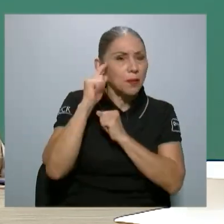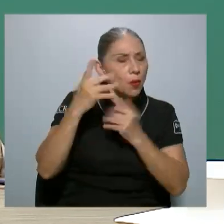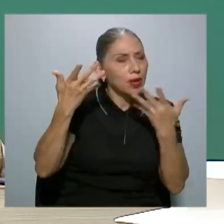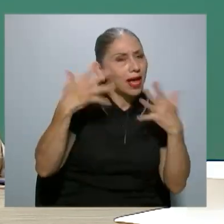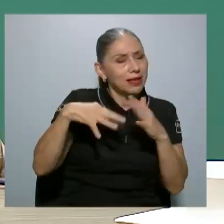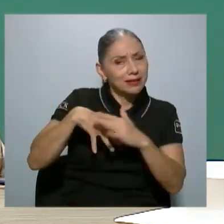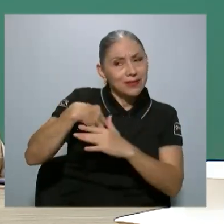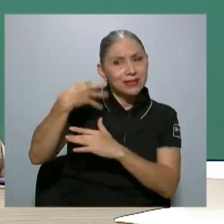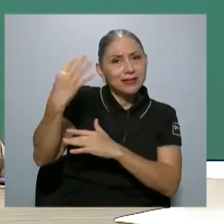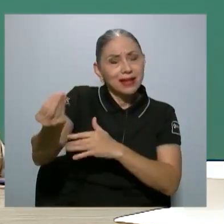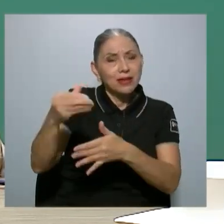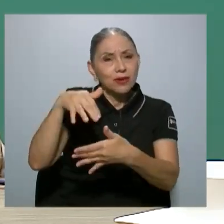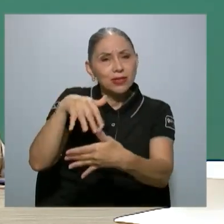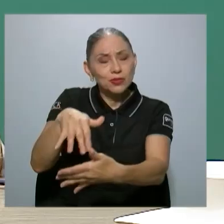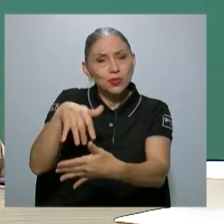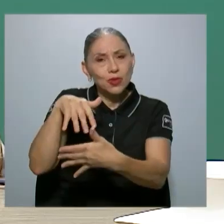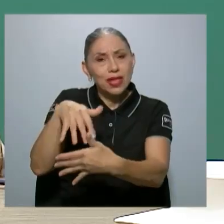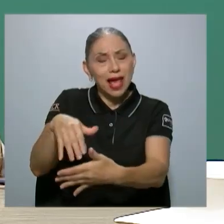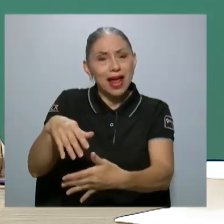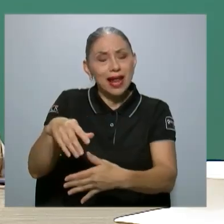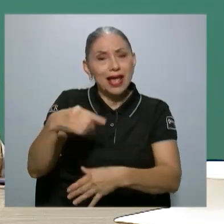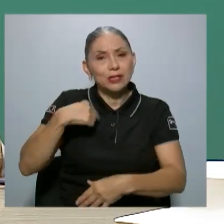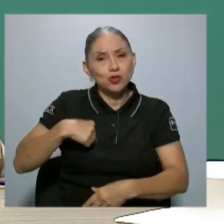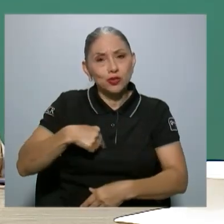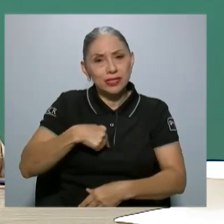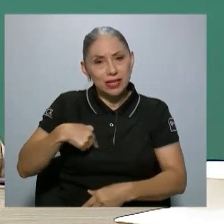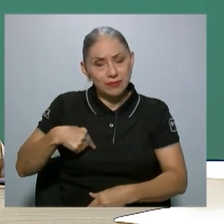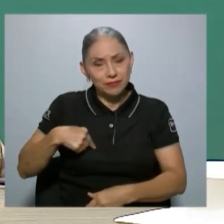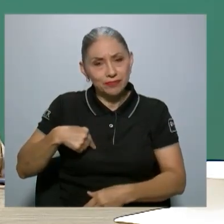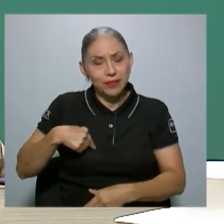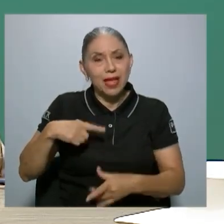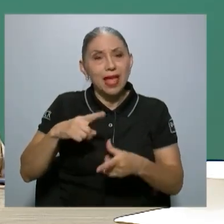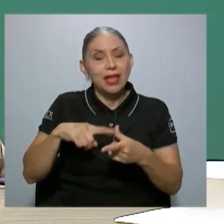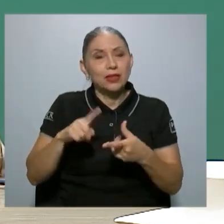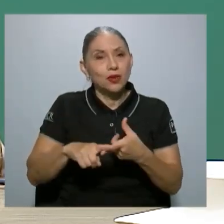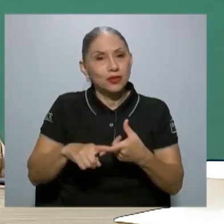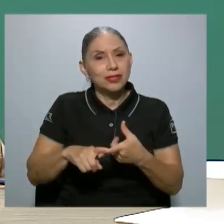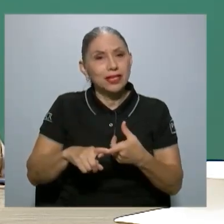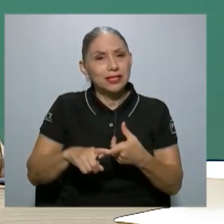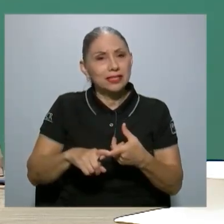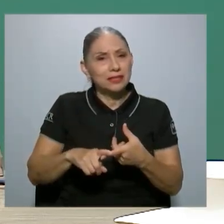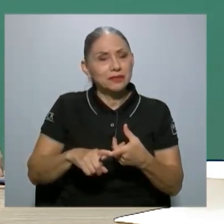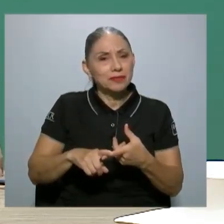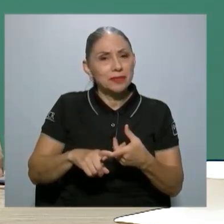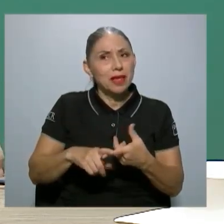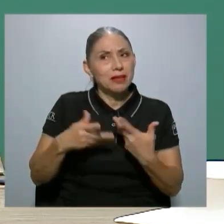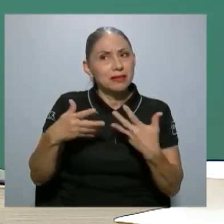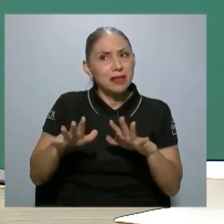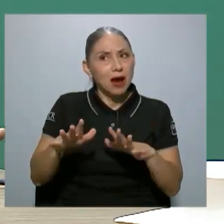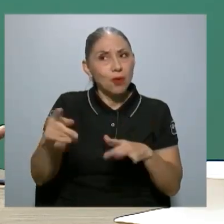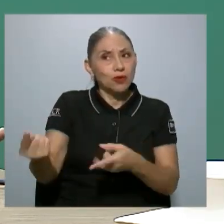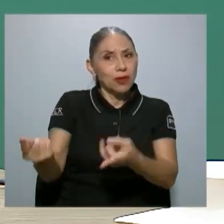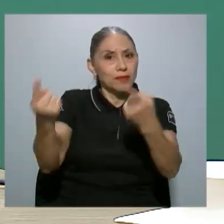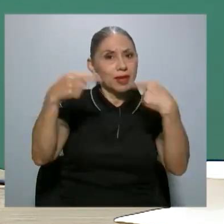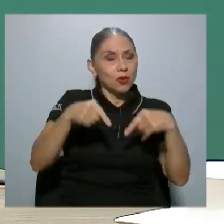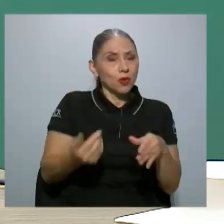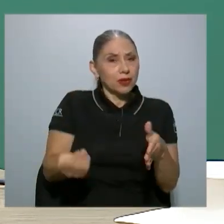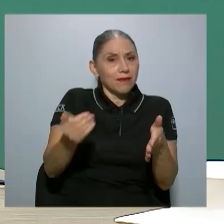estudiado en Suiza, y entonces por ahí lo conectan, y entonces